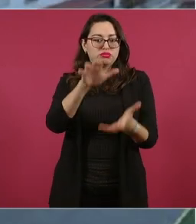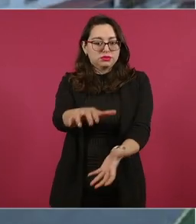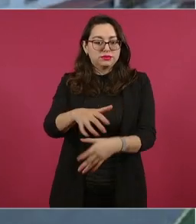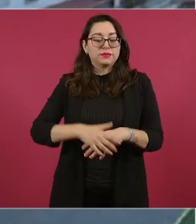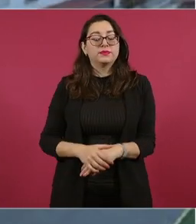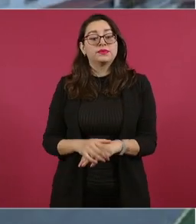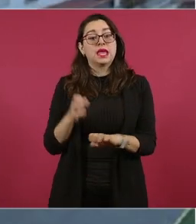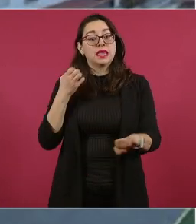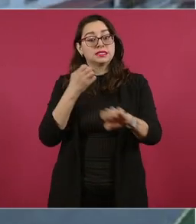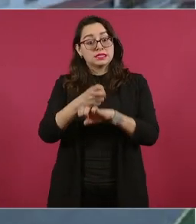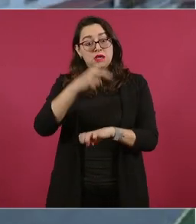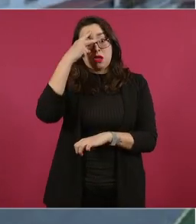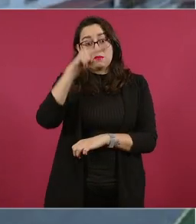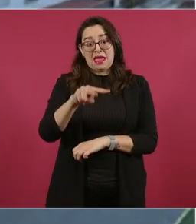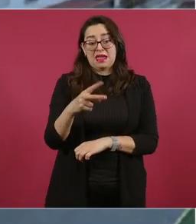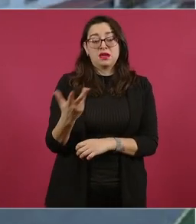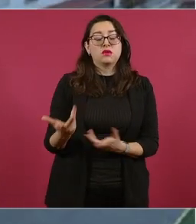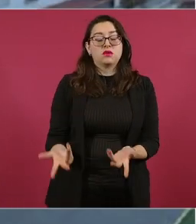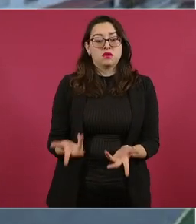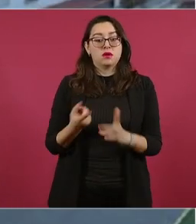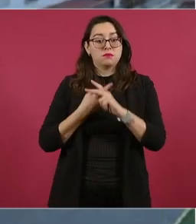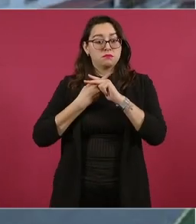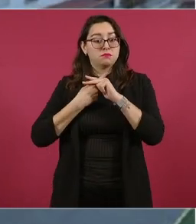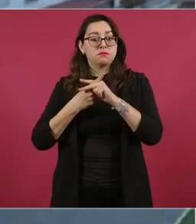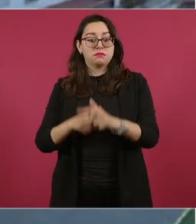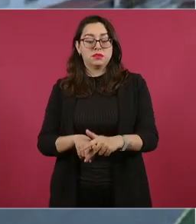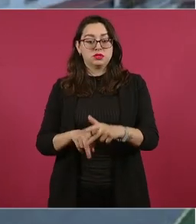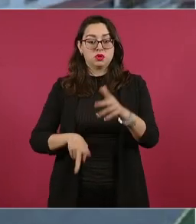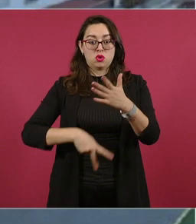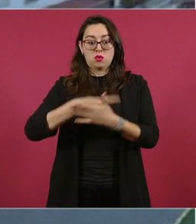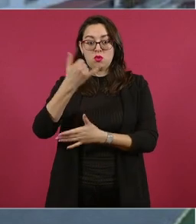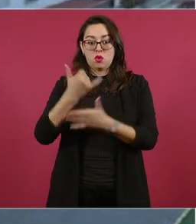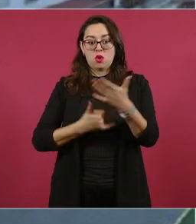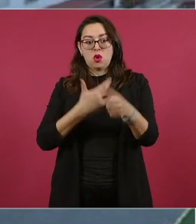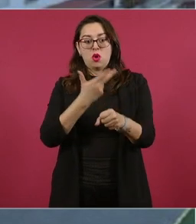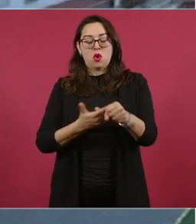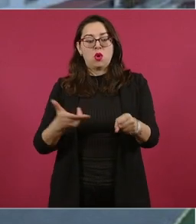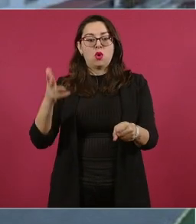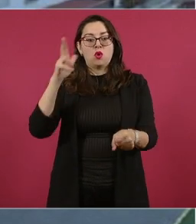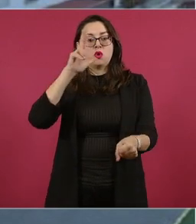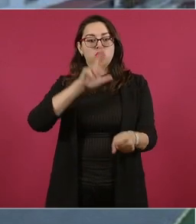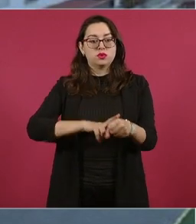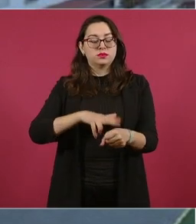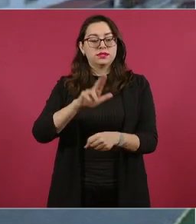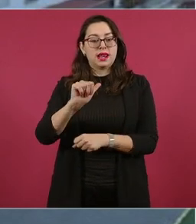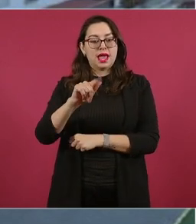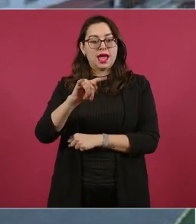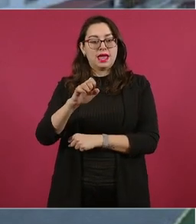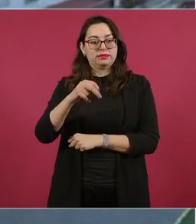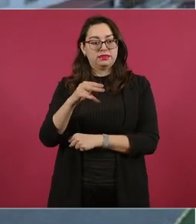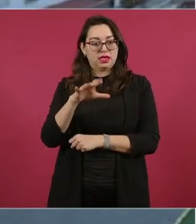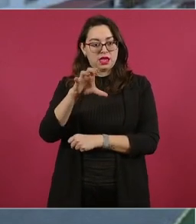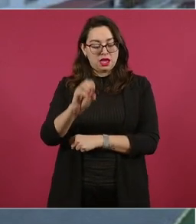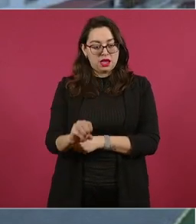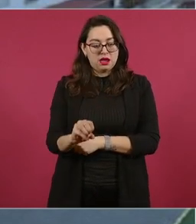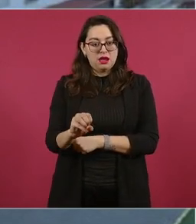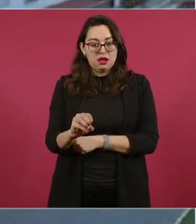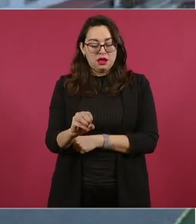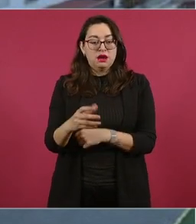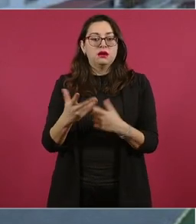México se acaba de iniciar este proyecto, el Hospital de Atenco, que ya